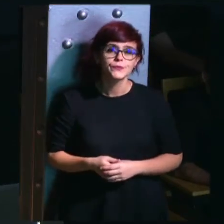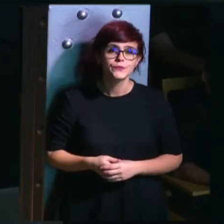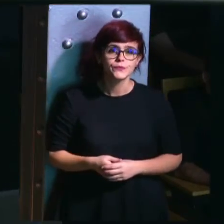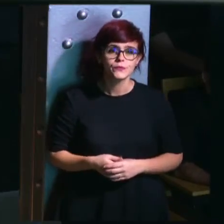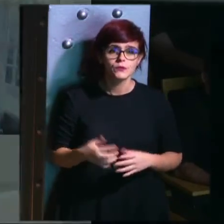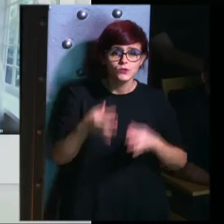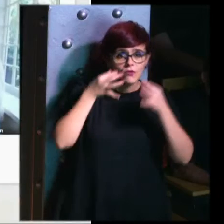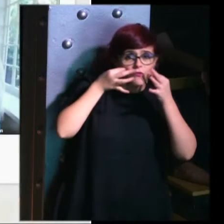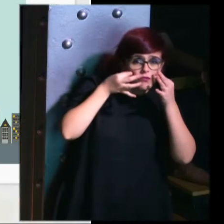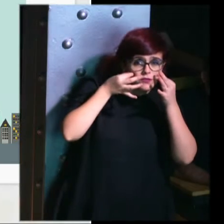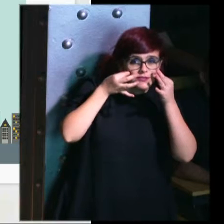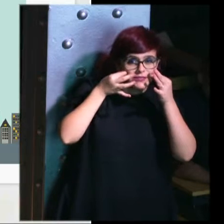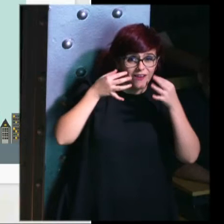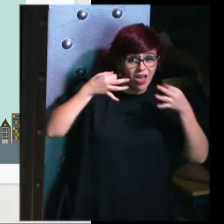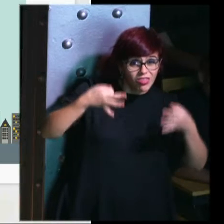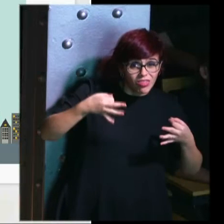realidad física.